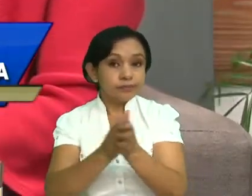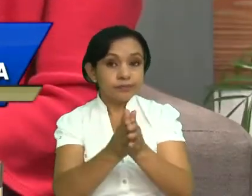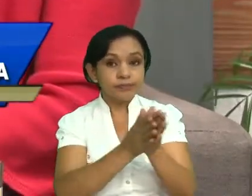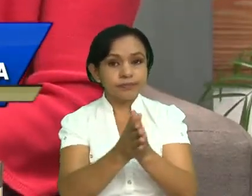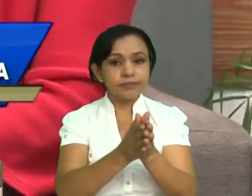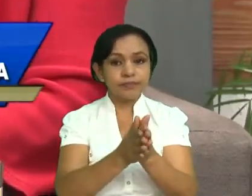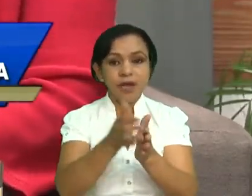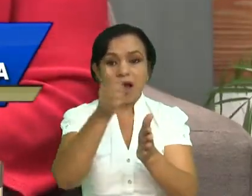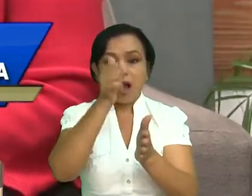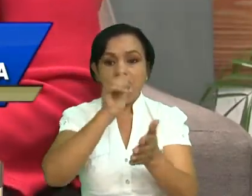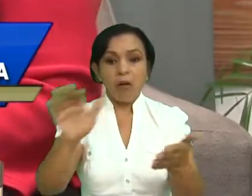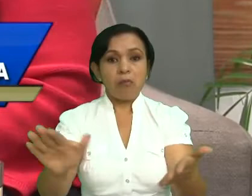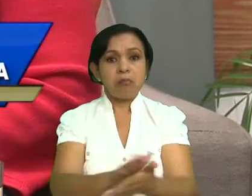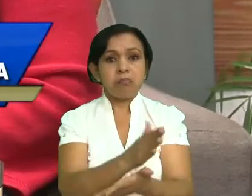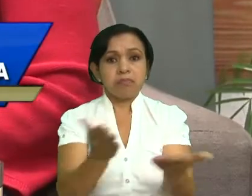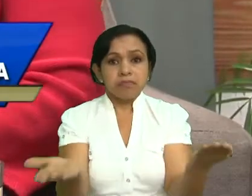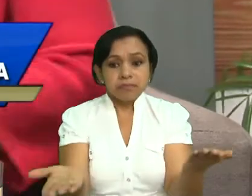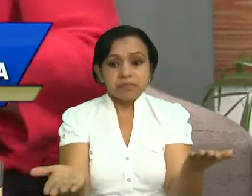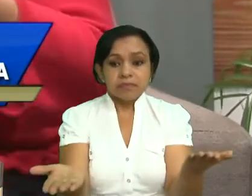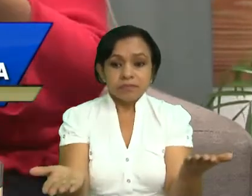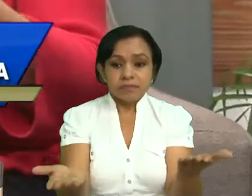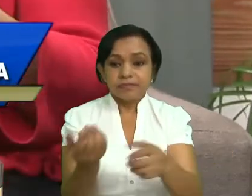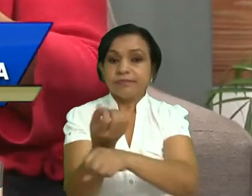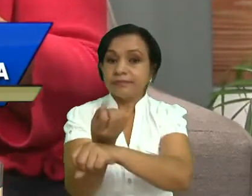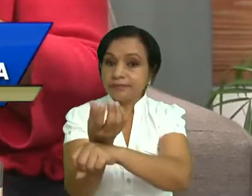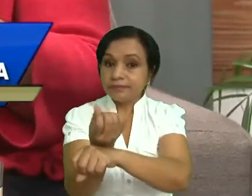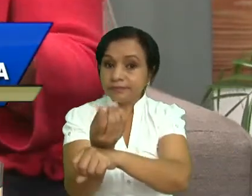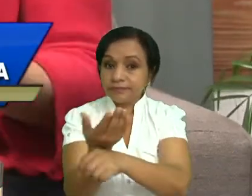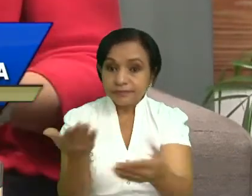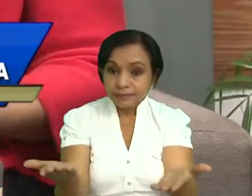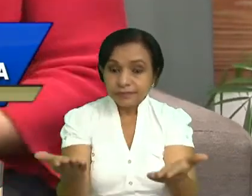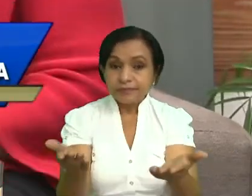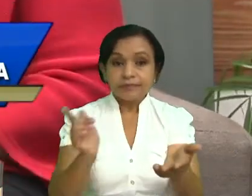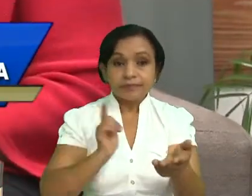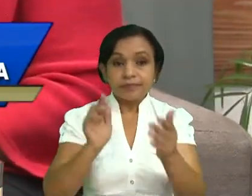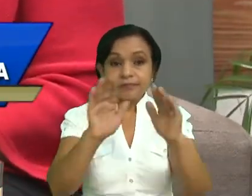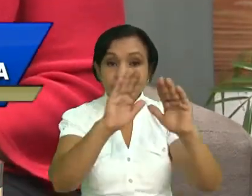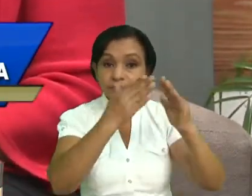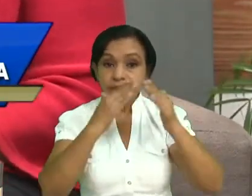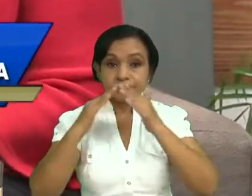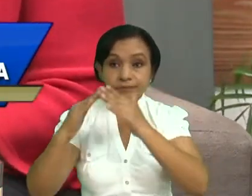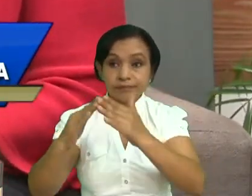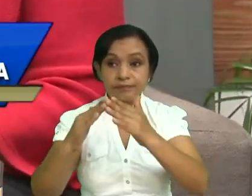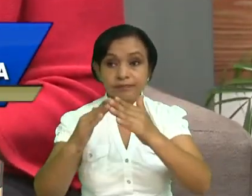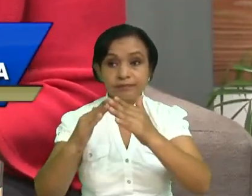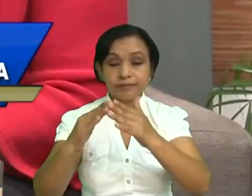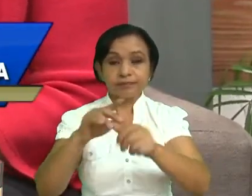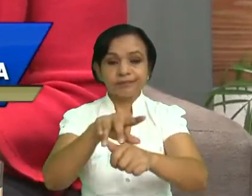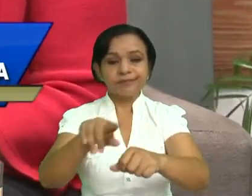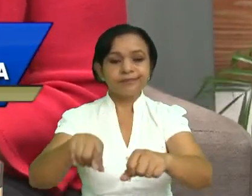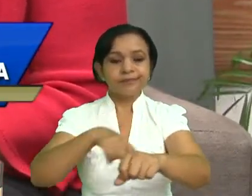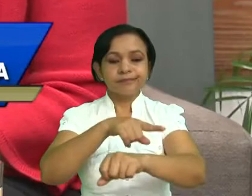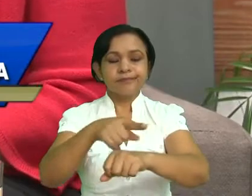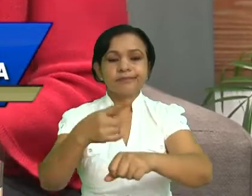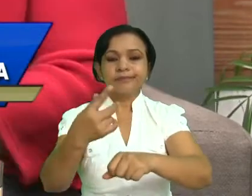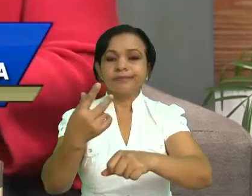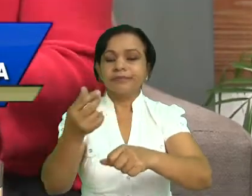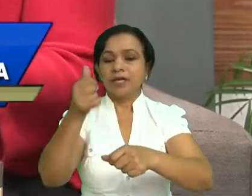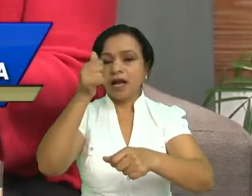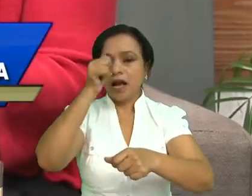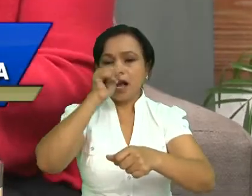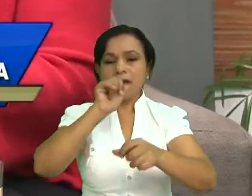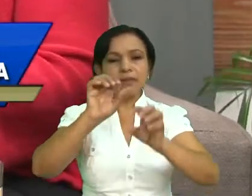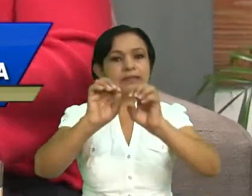cuantas horas en un barrio, nosotros como alcaldía, cuando hay tenemos barrios que tienen alguna hora que no llegue el agua,